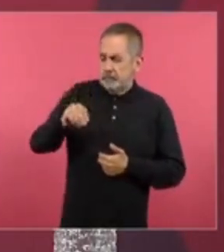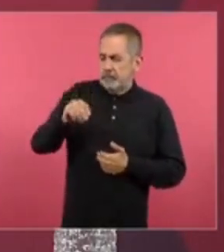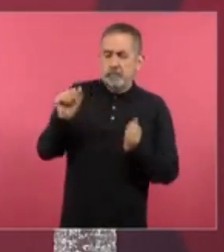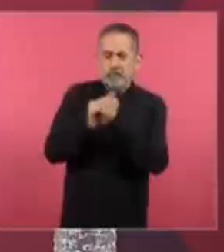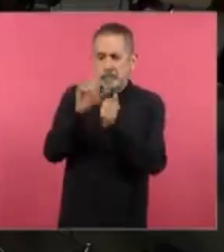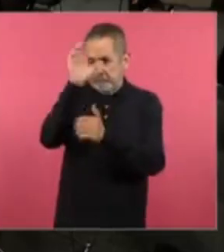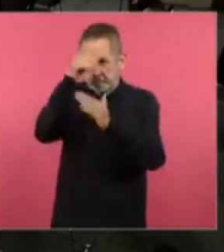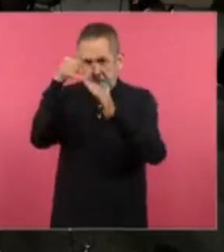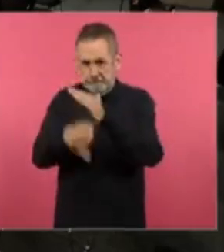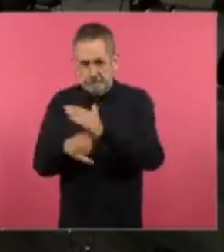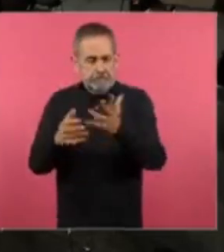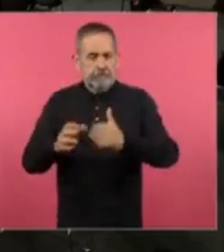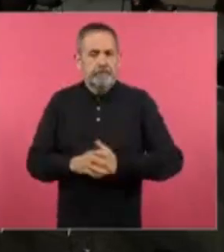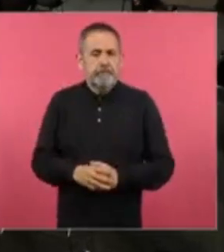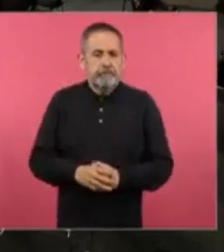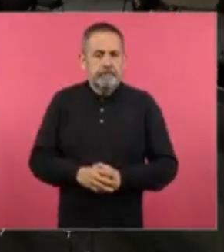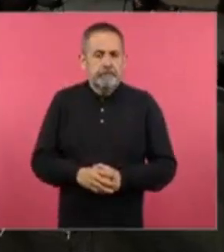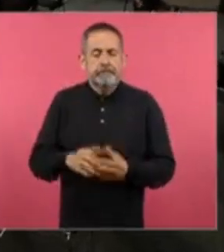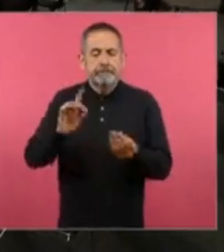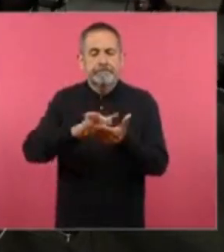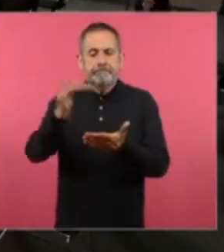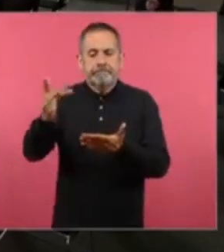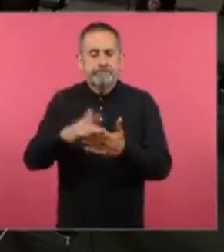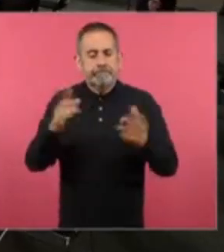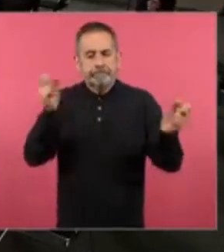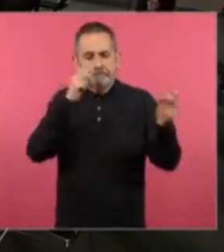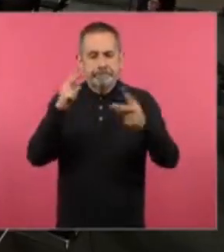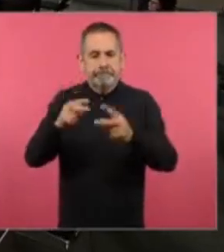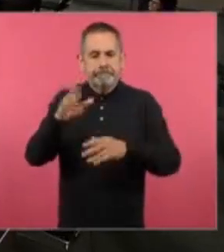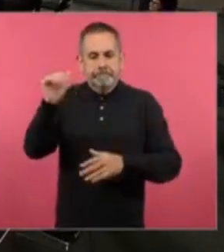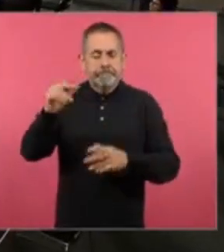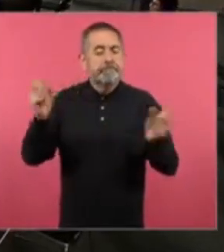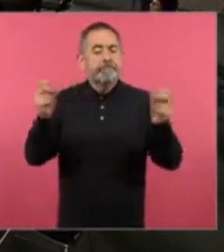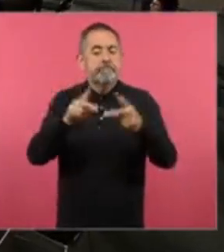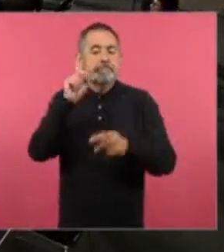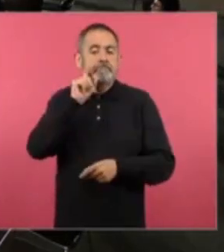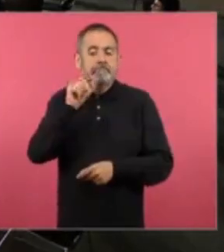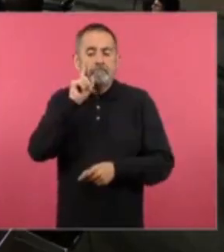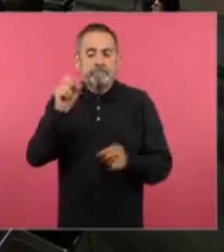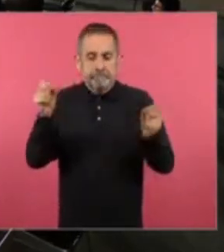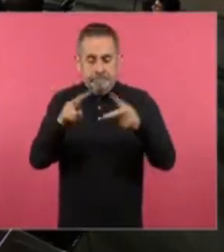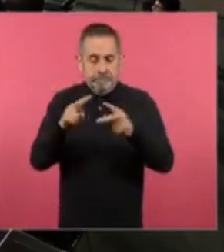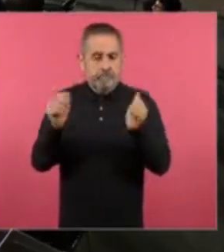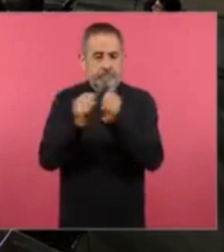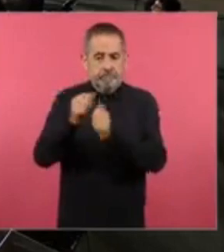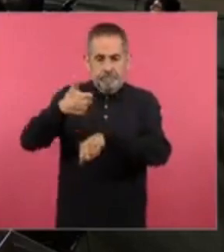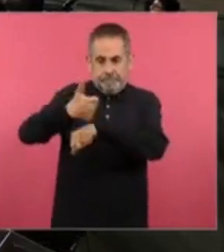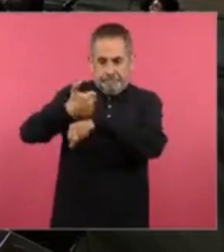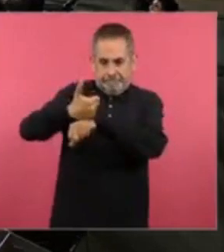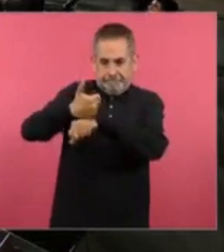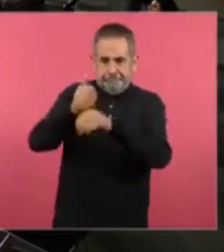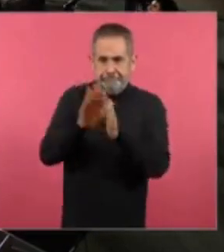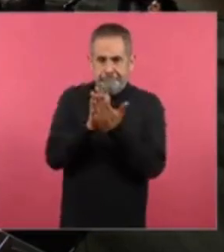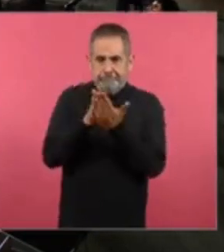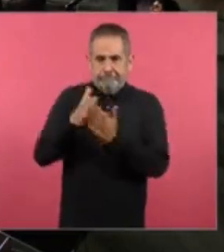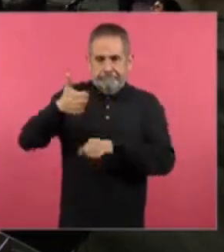científica. ¿Sí? Pues muchas gracias. Nos vemos mañana en sexto. Nos vemos, ¿mande?